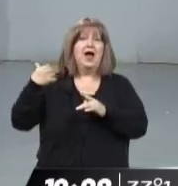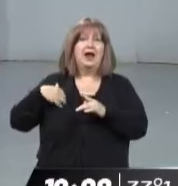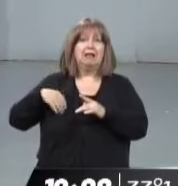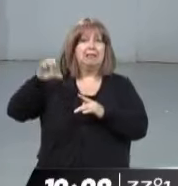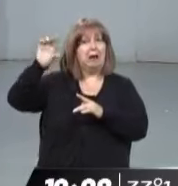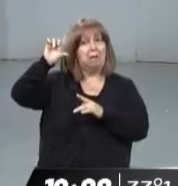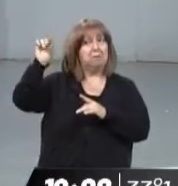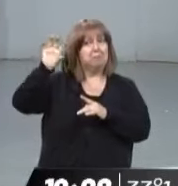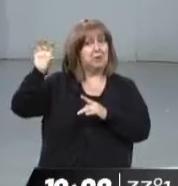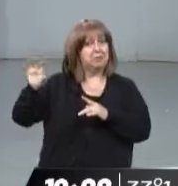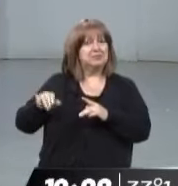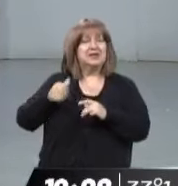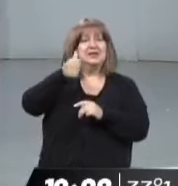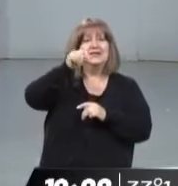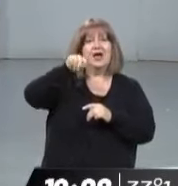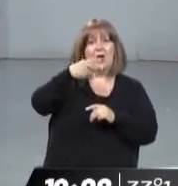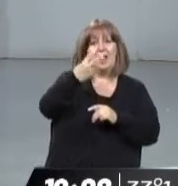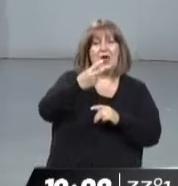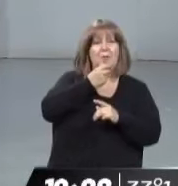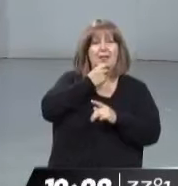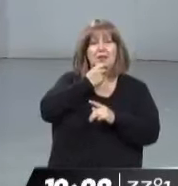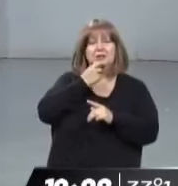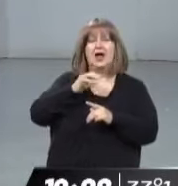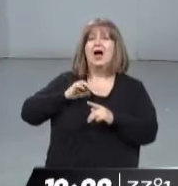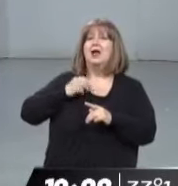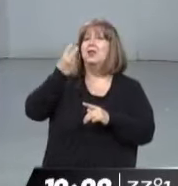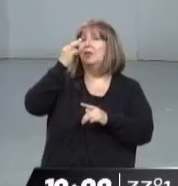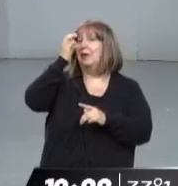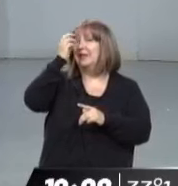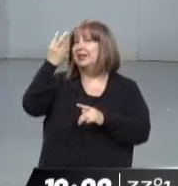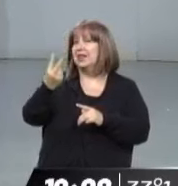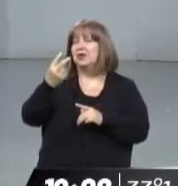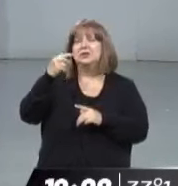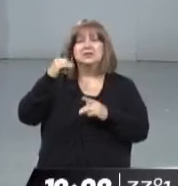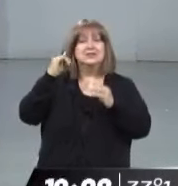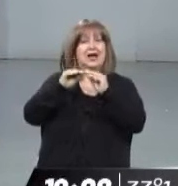0,1% menos, porque tiene 6,2 Mendoza, pero fíjate que en el 2022 ya tiene